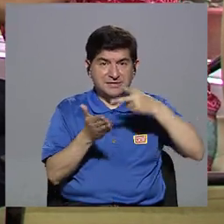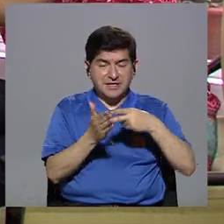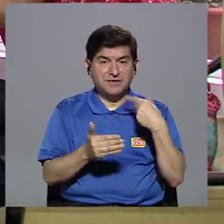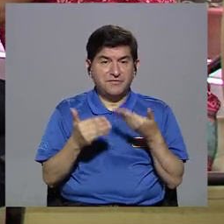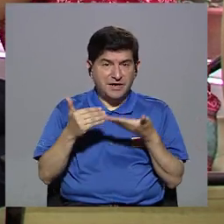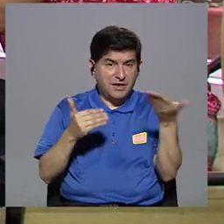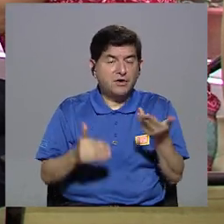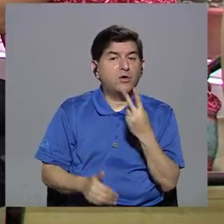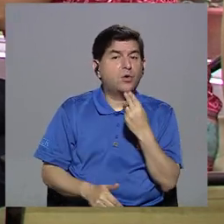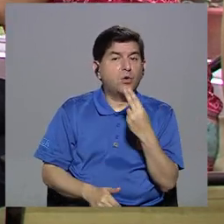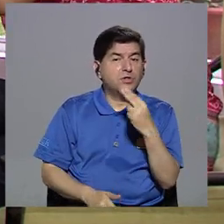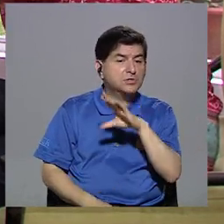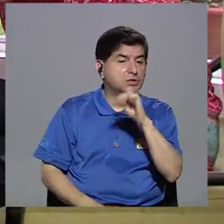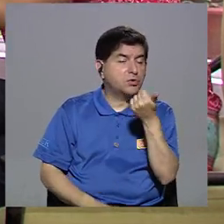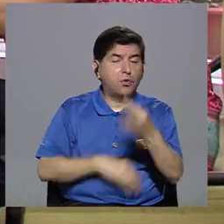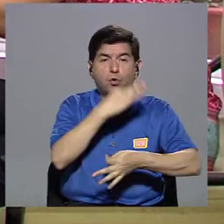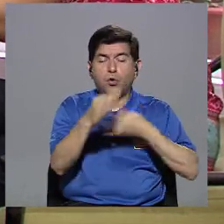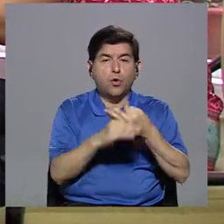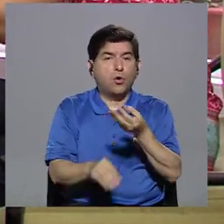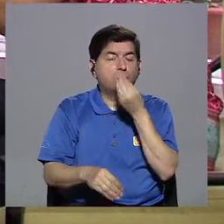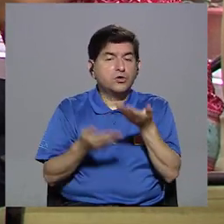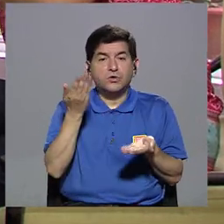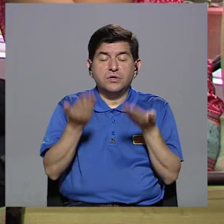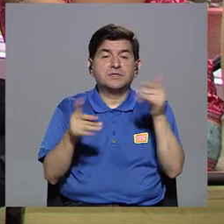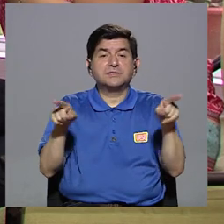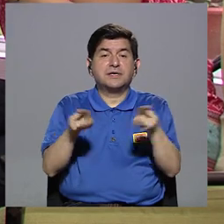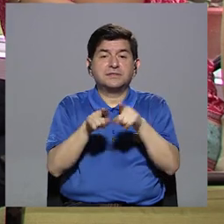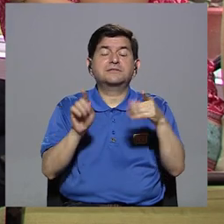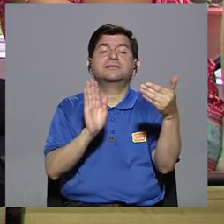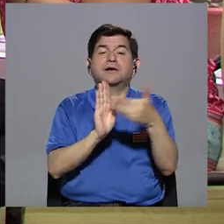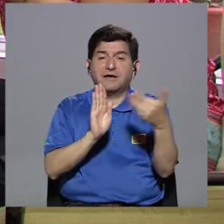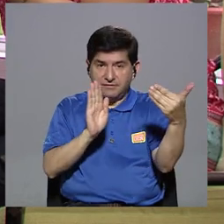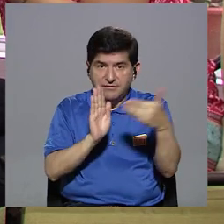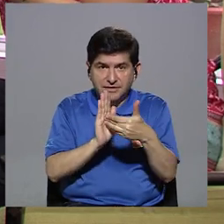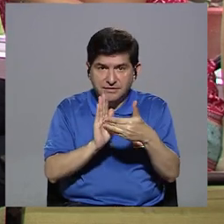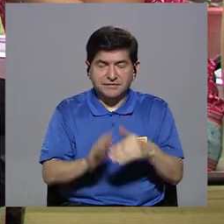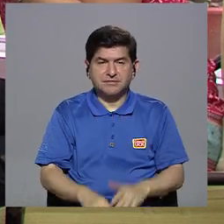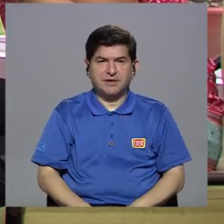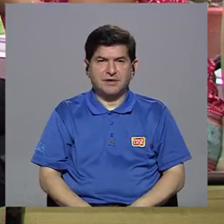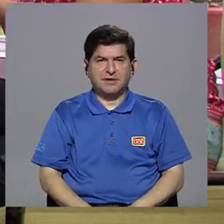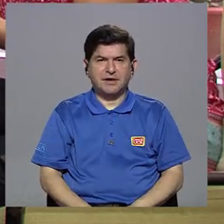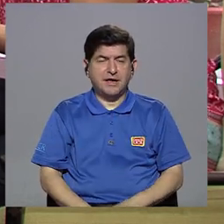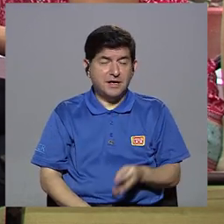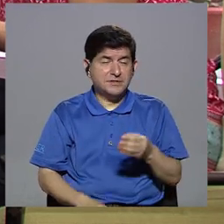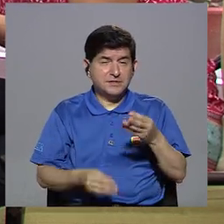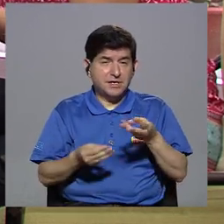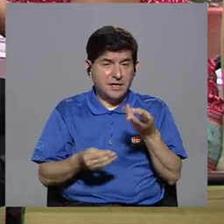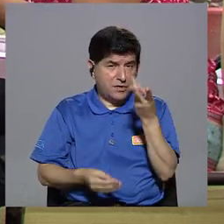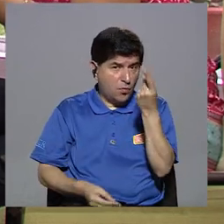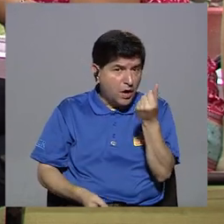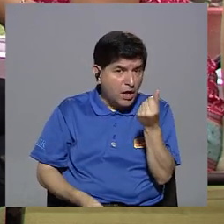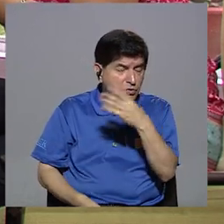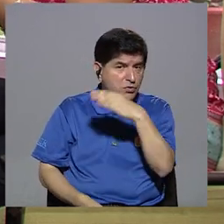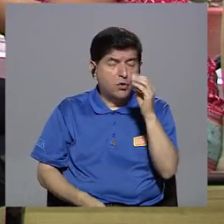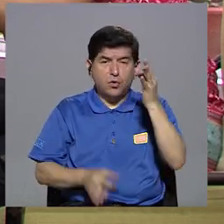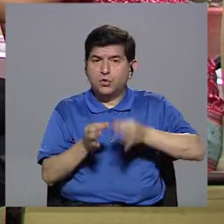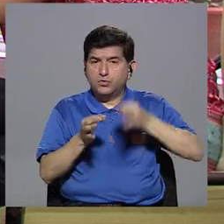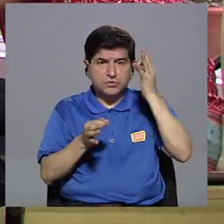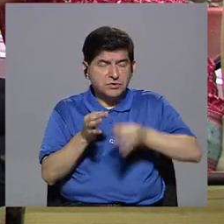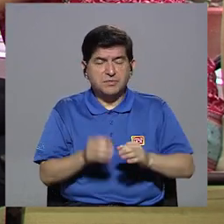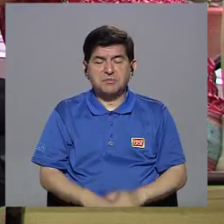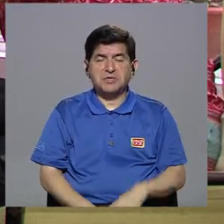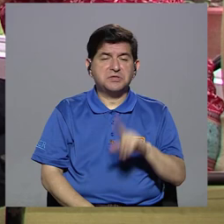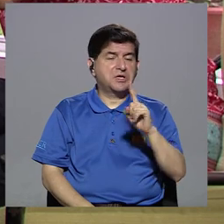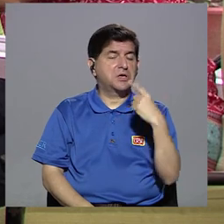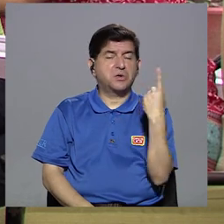comiendo solo cosas dulces o hay otros alimentos que tal vez nos pueden afectar y será la cantidad o simples